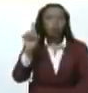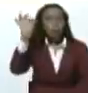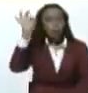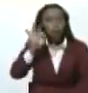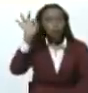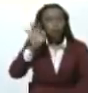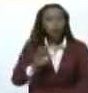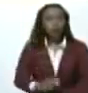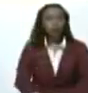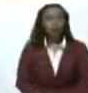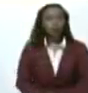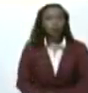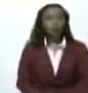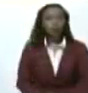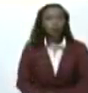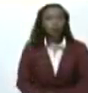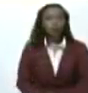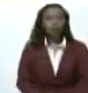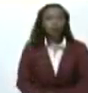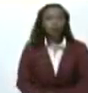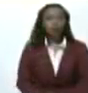24.31%.